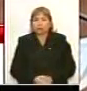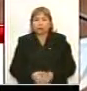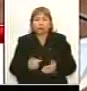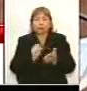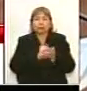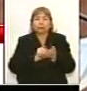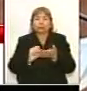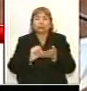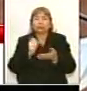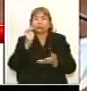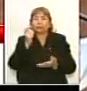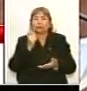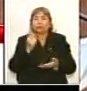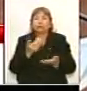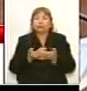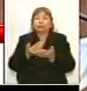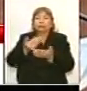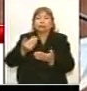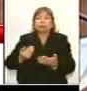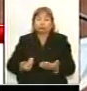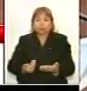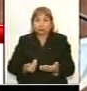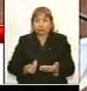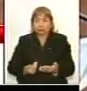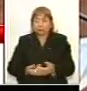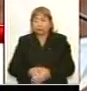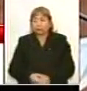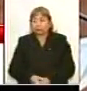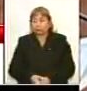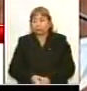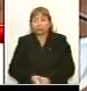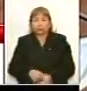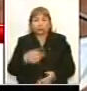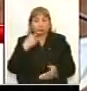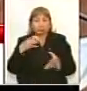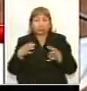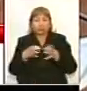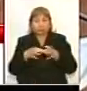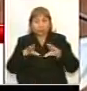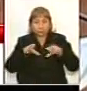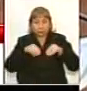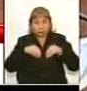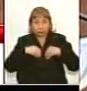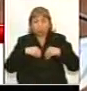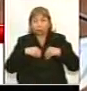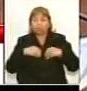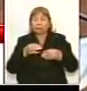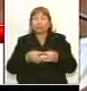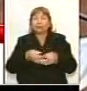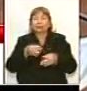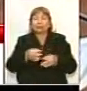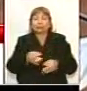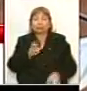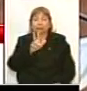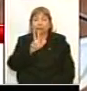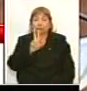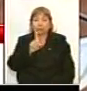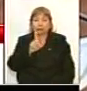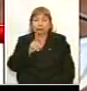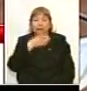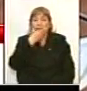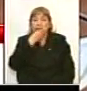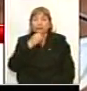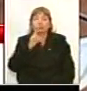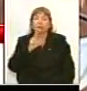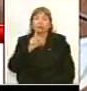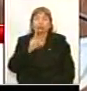sistema de pensión anticipada, que lo hemos, en el Congreso hemos aprobado ampliarlo hasta el 31 de diciembre de